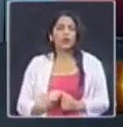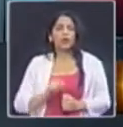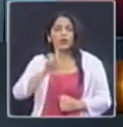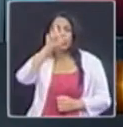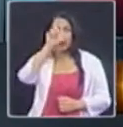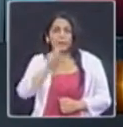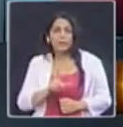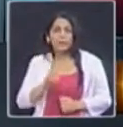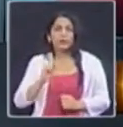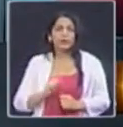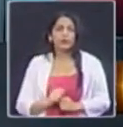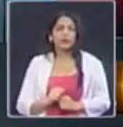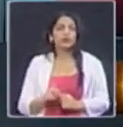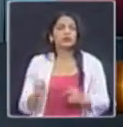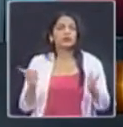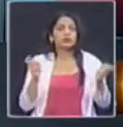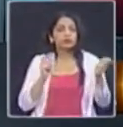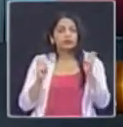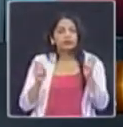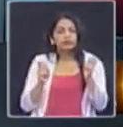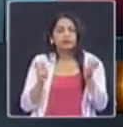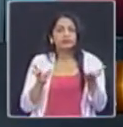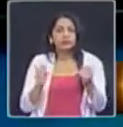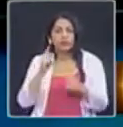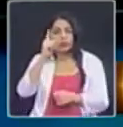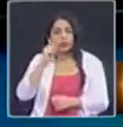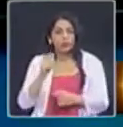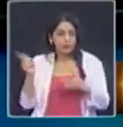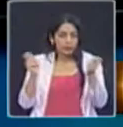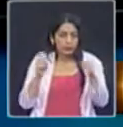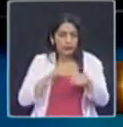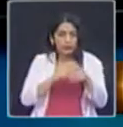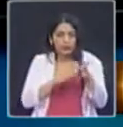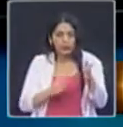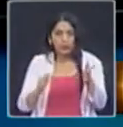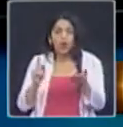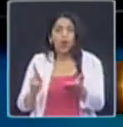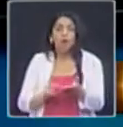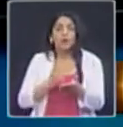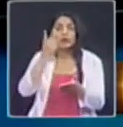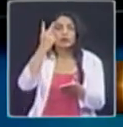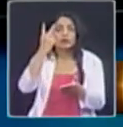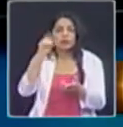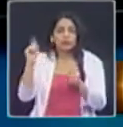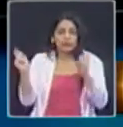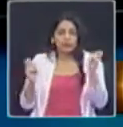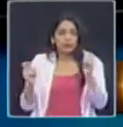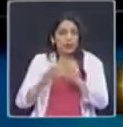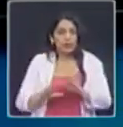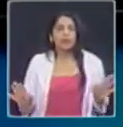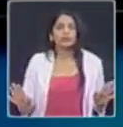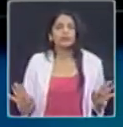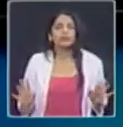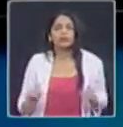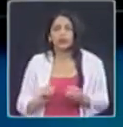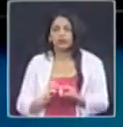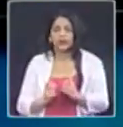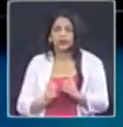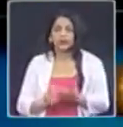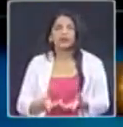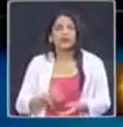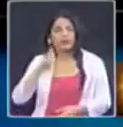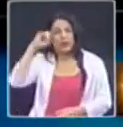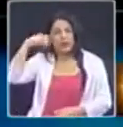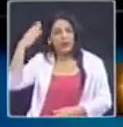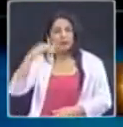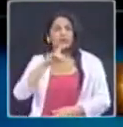un candidato como fue en eeuu en eeuu había la reelección indefinida y se dieron cuenta de lo pernicioso que fue ese sistema me parece